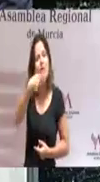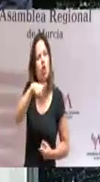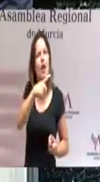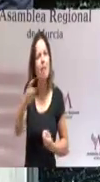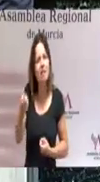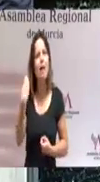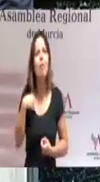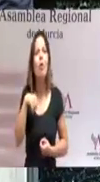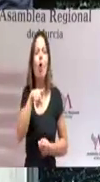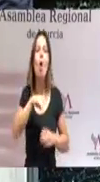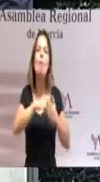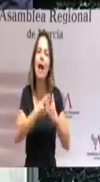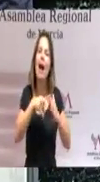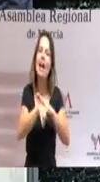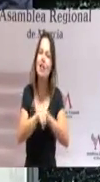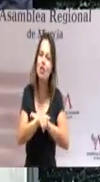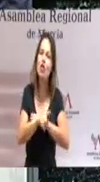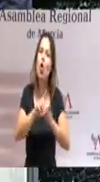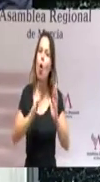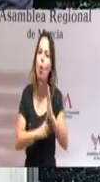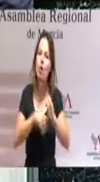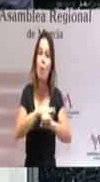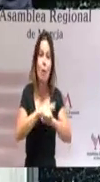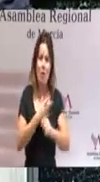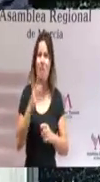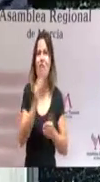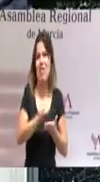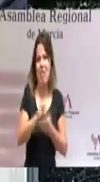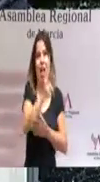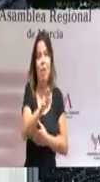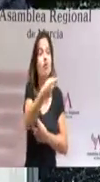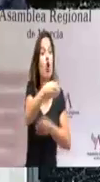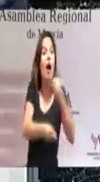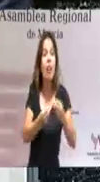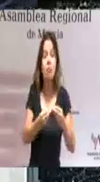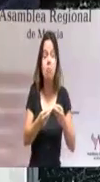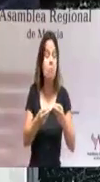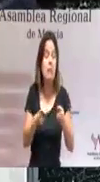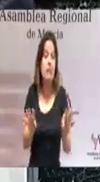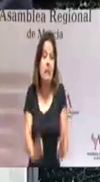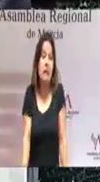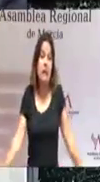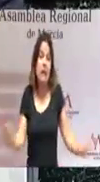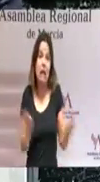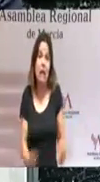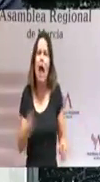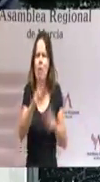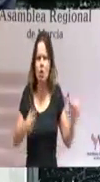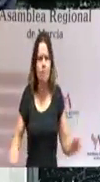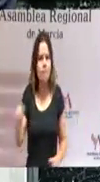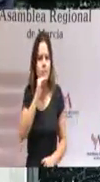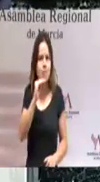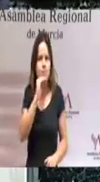de desarrollar el Plan de Gestión Integral del Mar Menor. ¿Y ustedes qué han hecho? Nada. La gente está cabreada